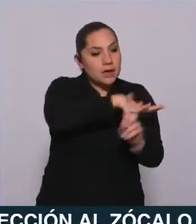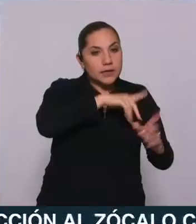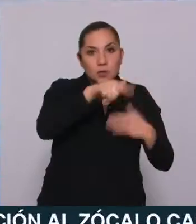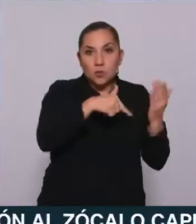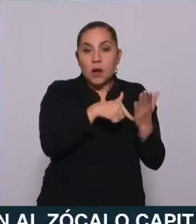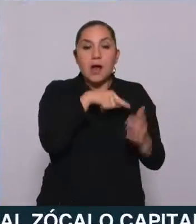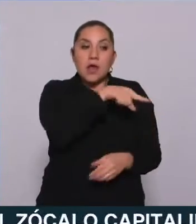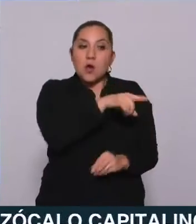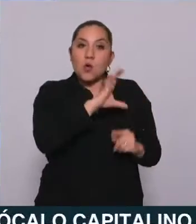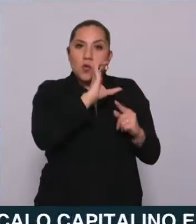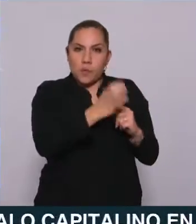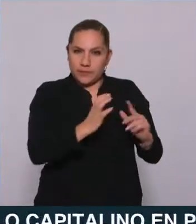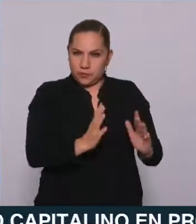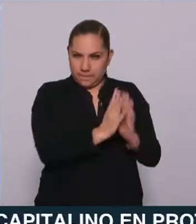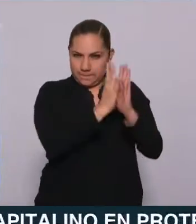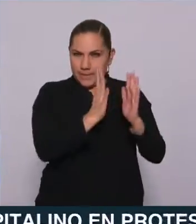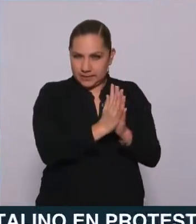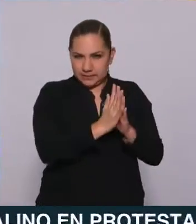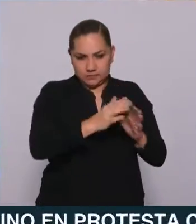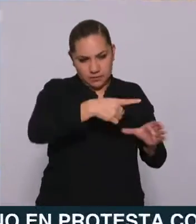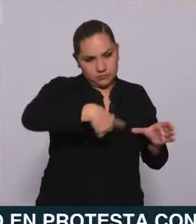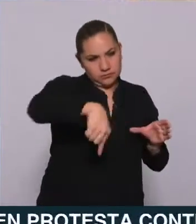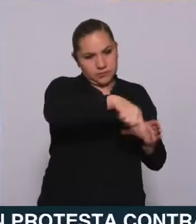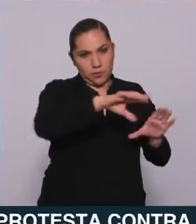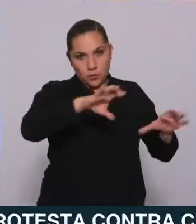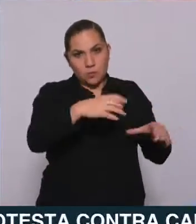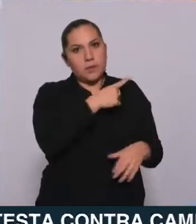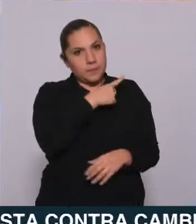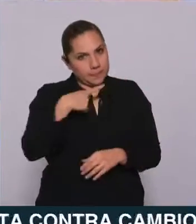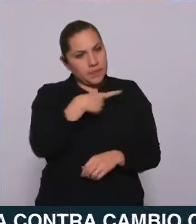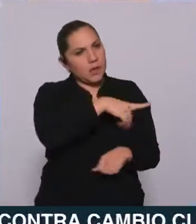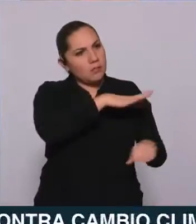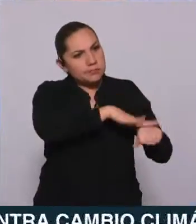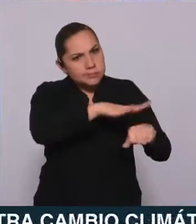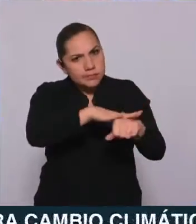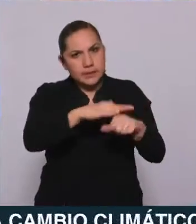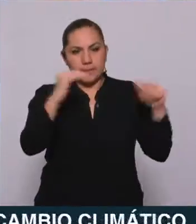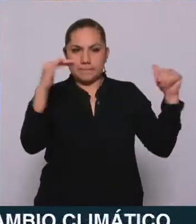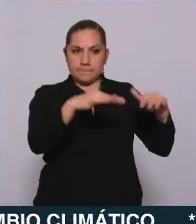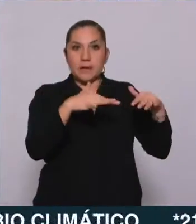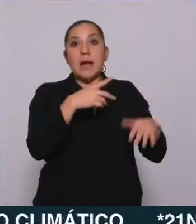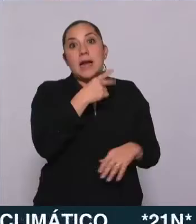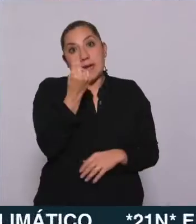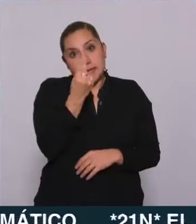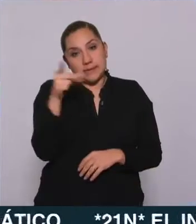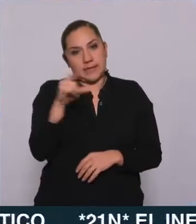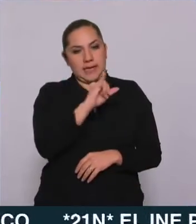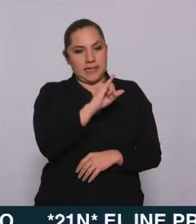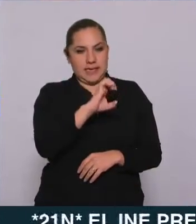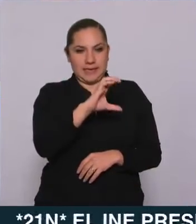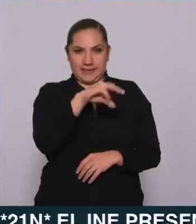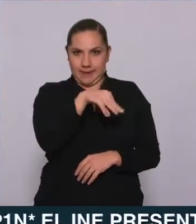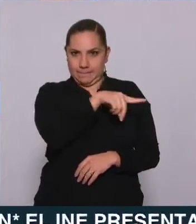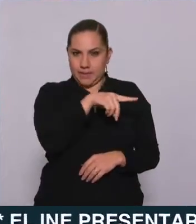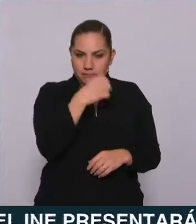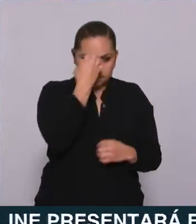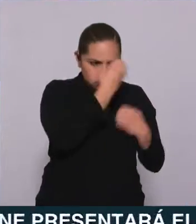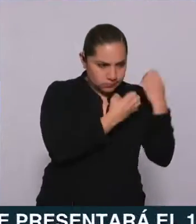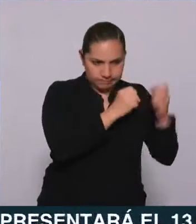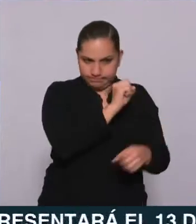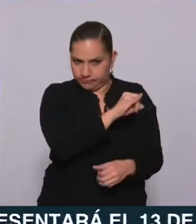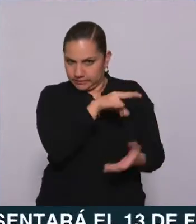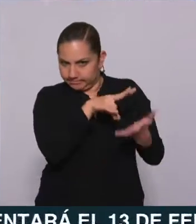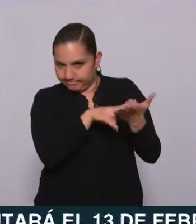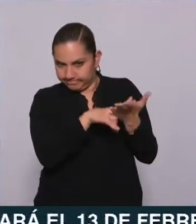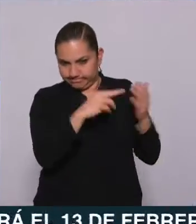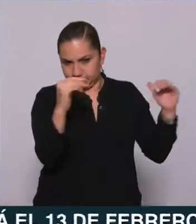Participación Comunitaria, y tendrán que ser asambleas avaladas por el Instituto Electoral de la Ciudad de México. Ahora, esta ventaja que tienen de que ya no